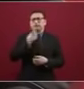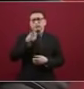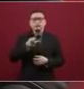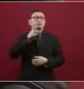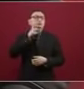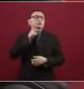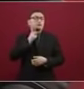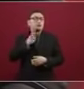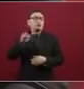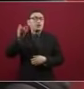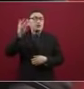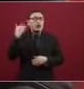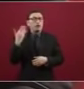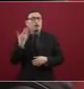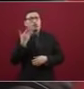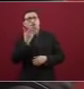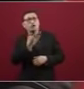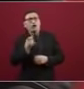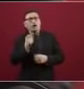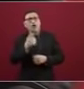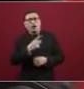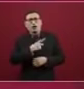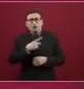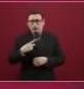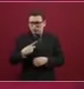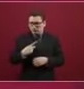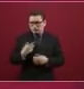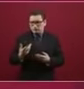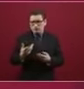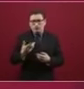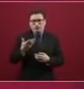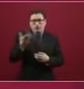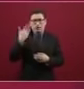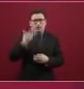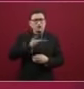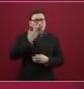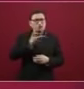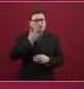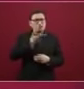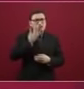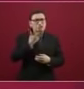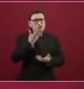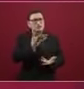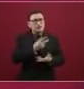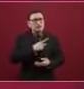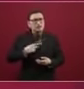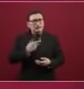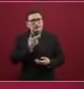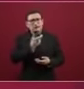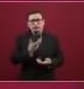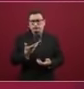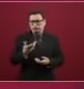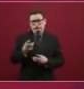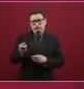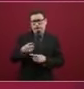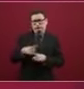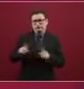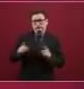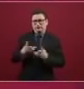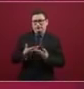Pemex no había solicitado deuda, como siempre se hacía. O sea, tiene